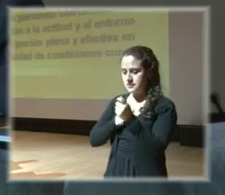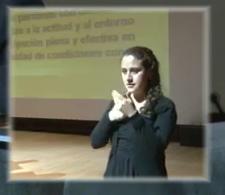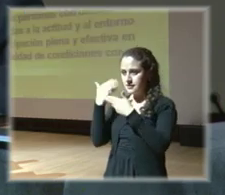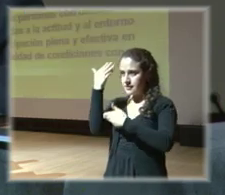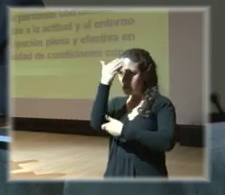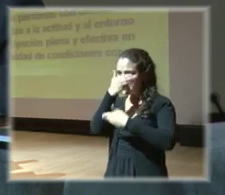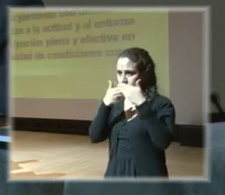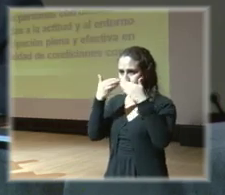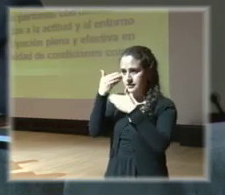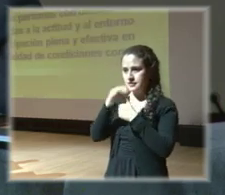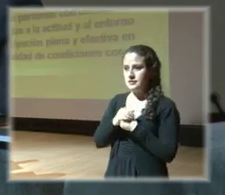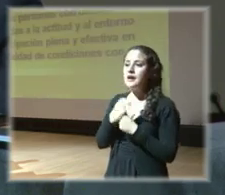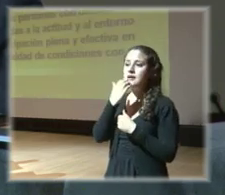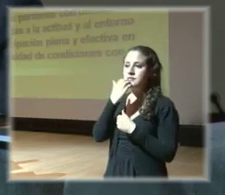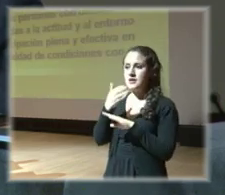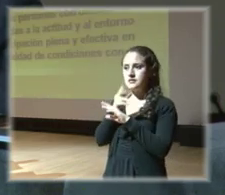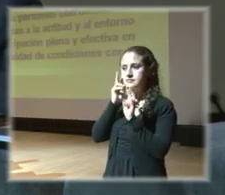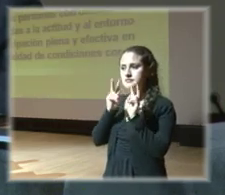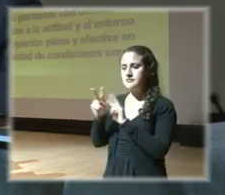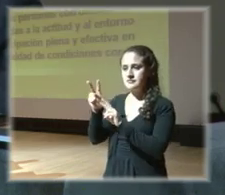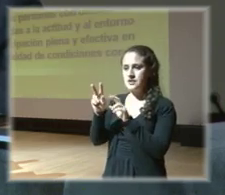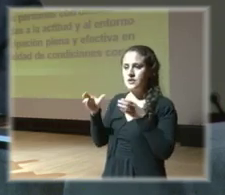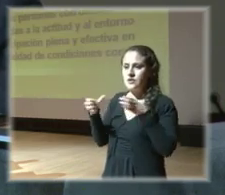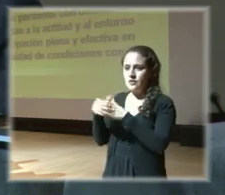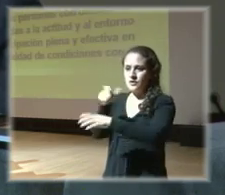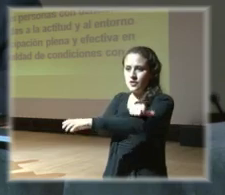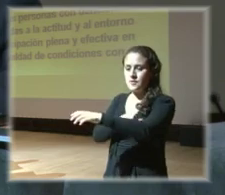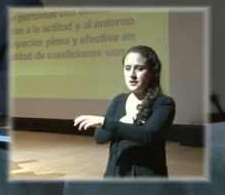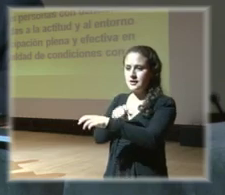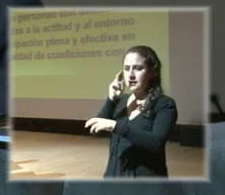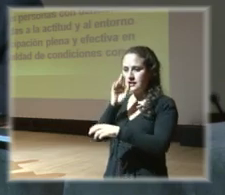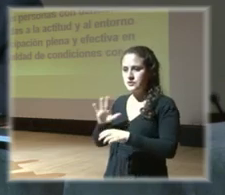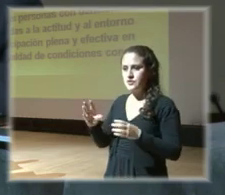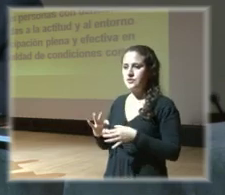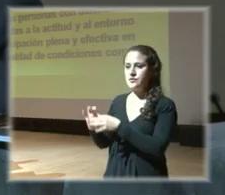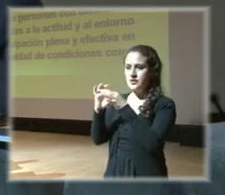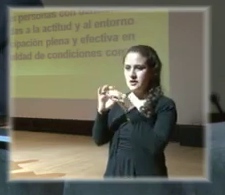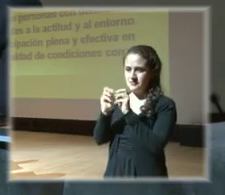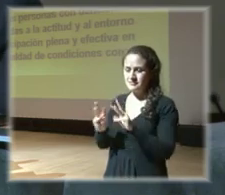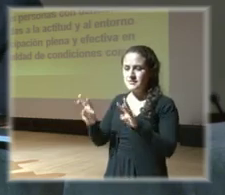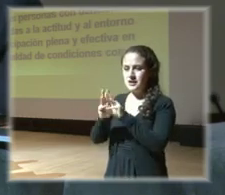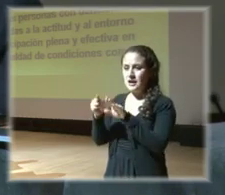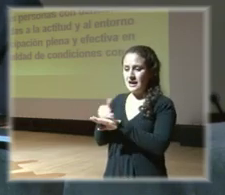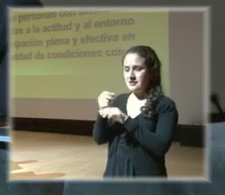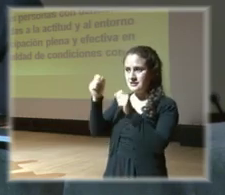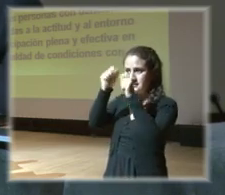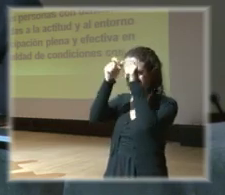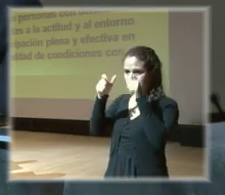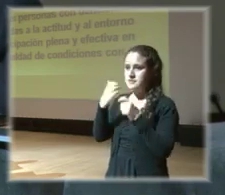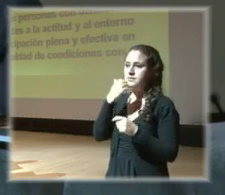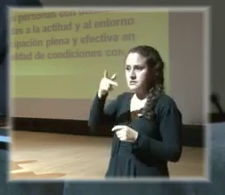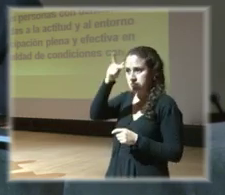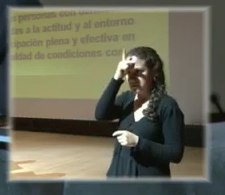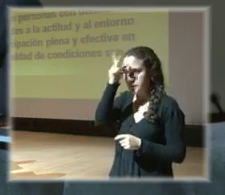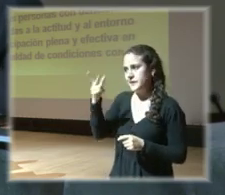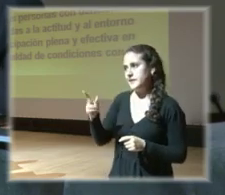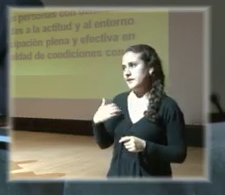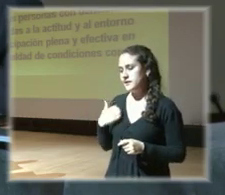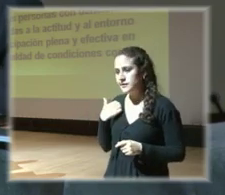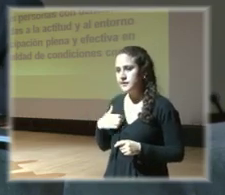los las observaciones que el Comité de Naciones Unidas ha hecho a los estados, algunos de nosotros, de nuestros estados, caso de Perú, caso de